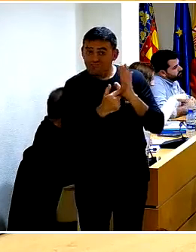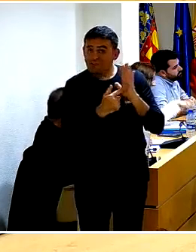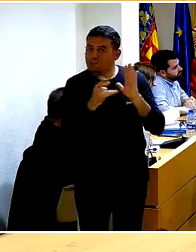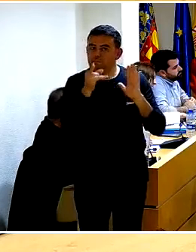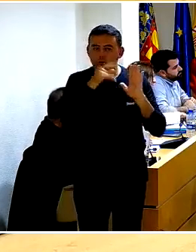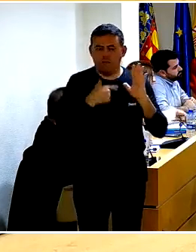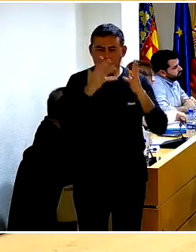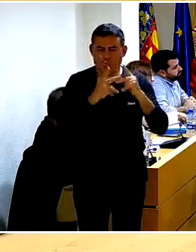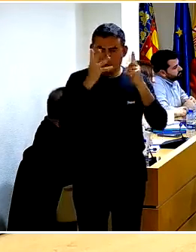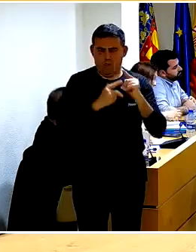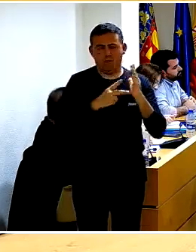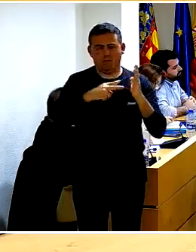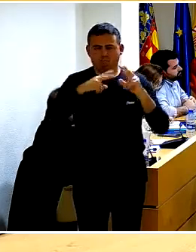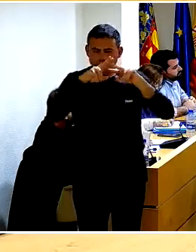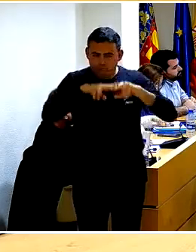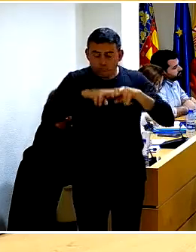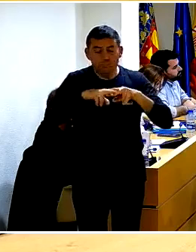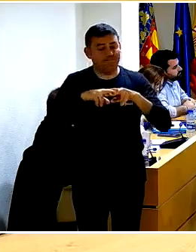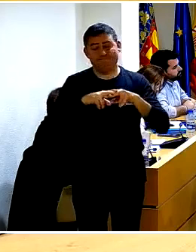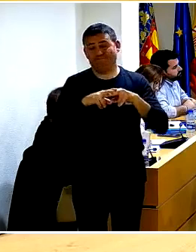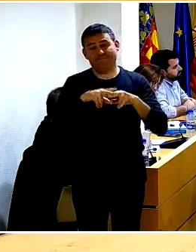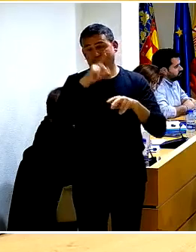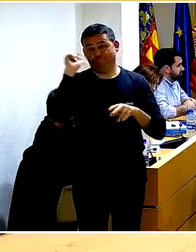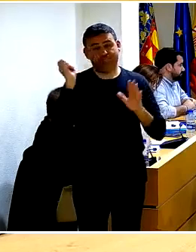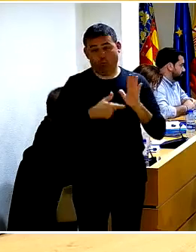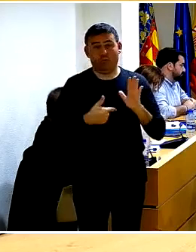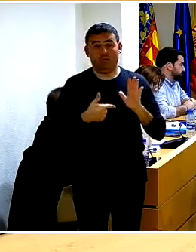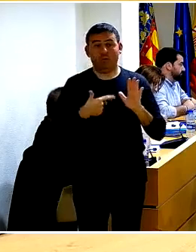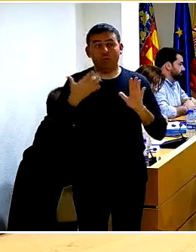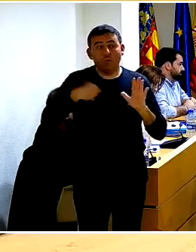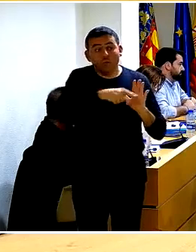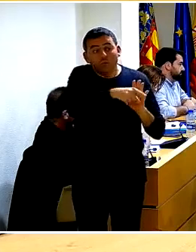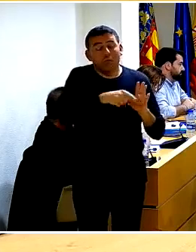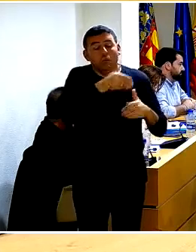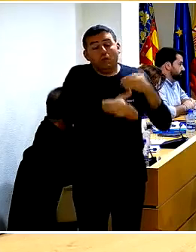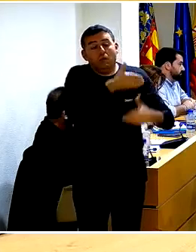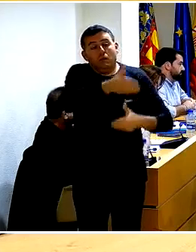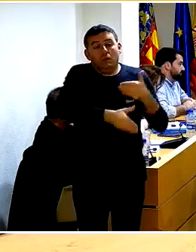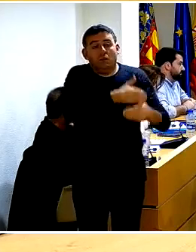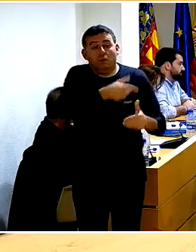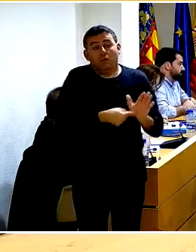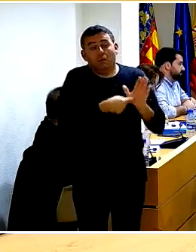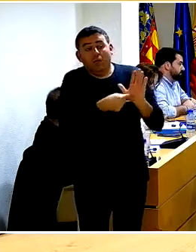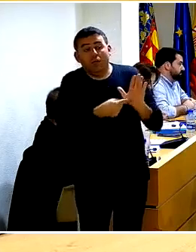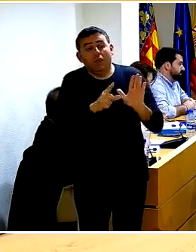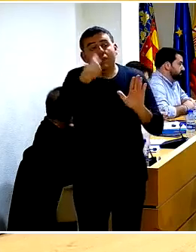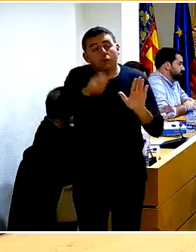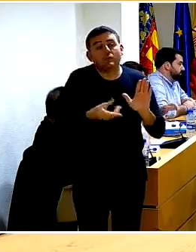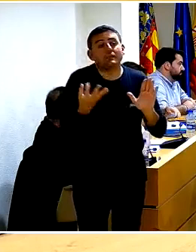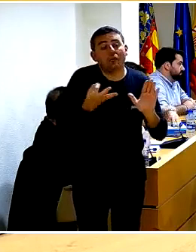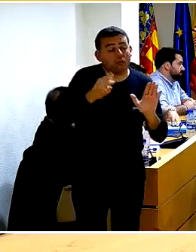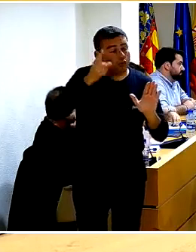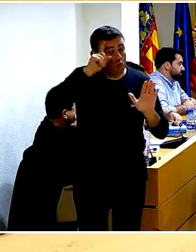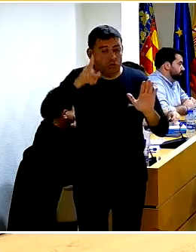presupuesto. Ustedes, con este presupuesto, seguramente, no sé lo que van a hacer, pero nos están engañando a todos, creemos, o la